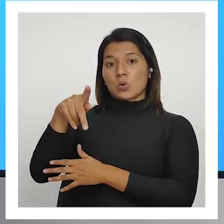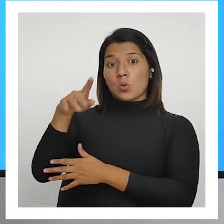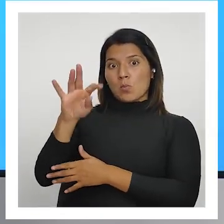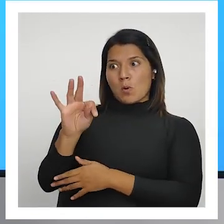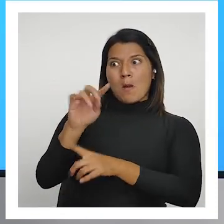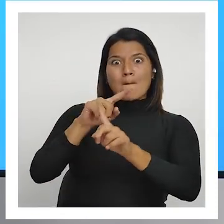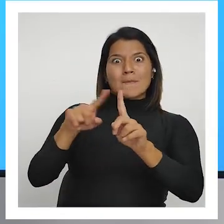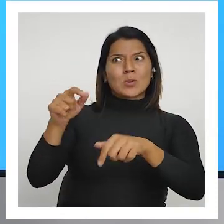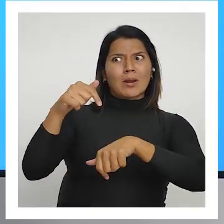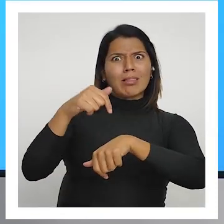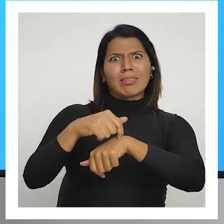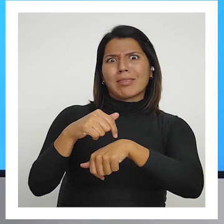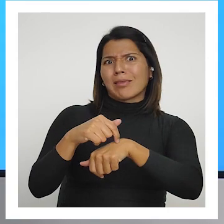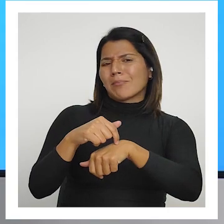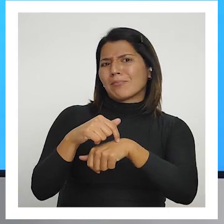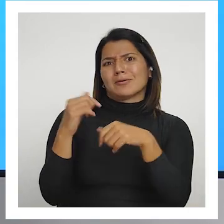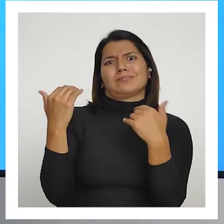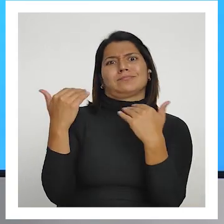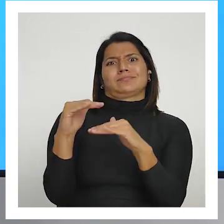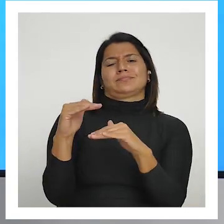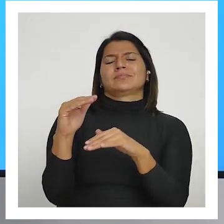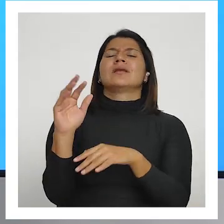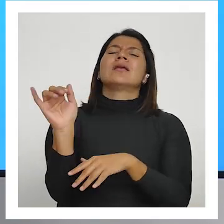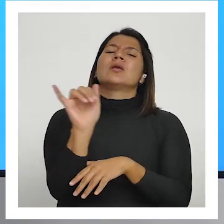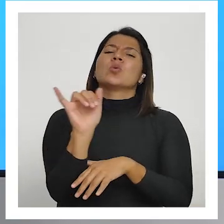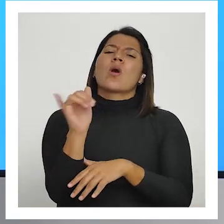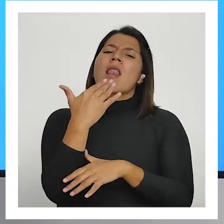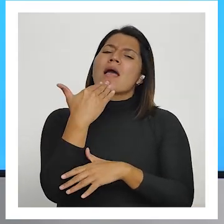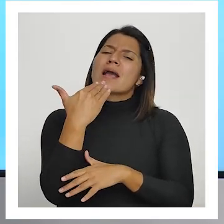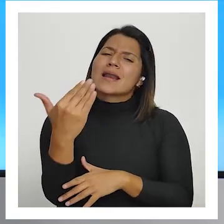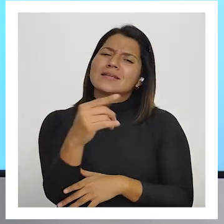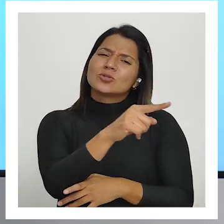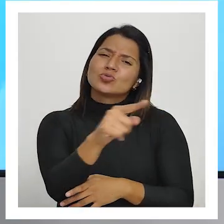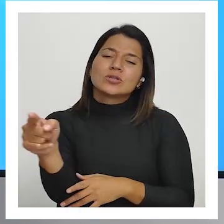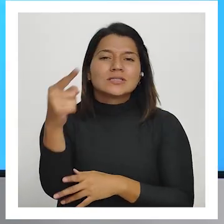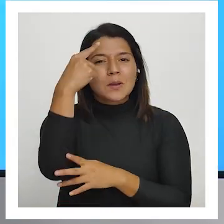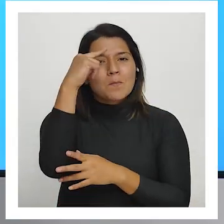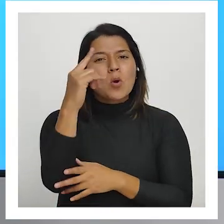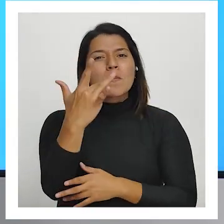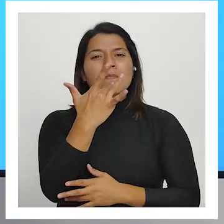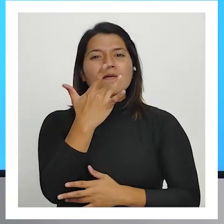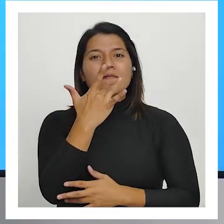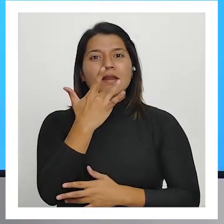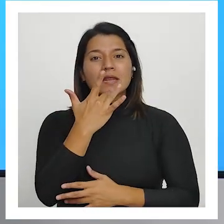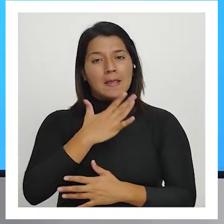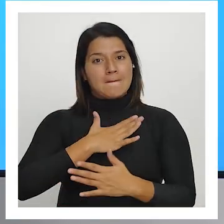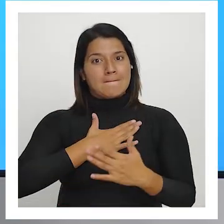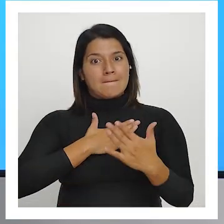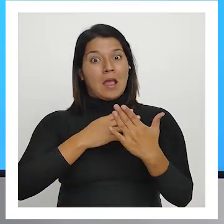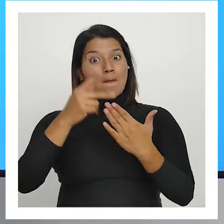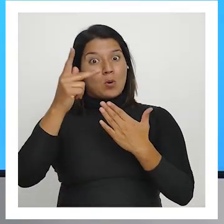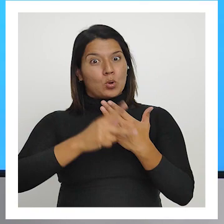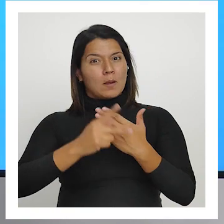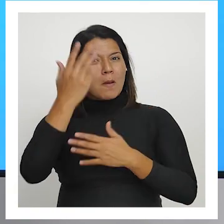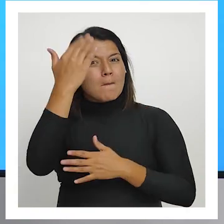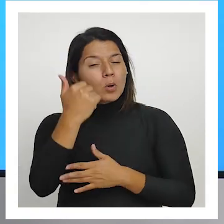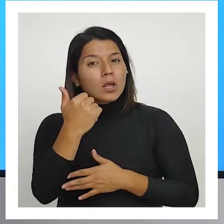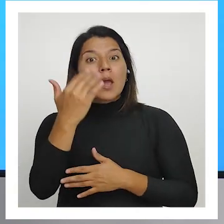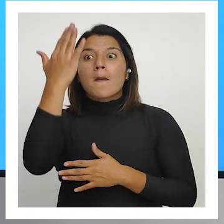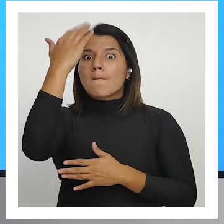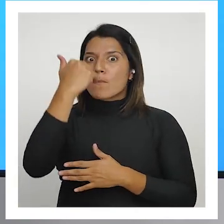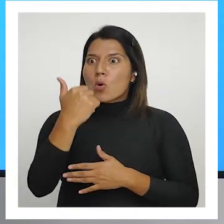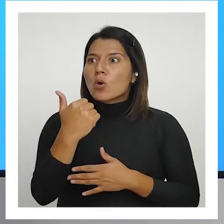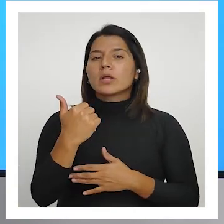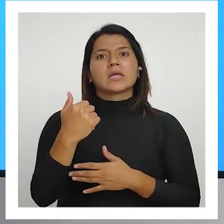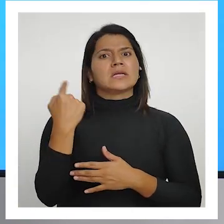programa. Por cierto, agradecemos a todos ustedes la gran preferencia que tiene por este espacio, porque recibimos